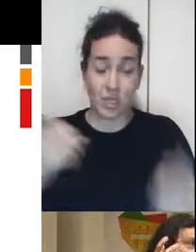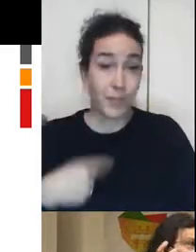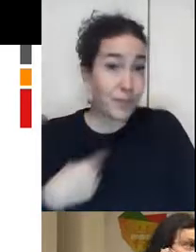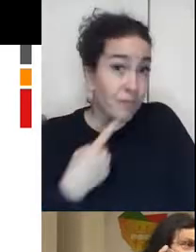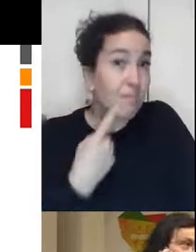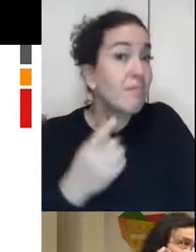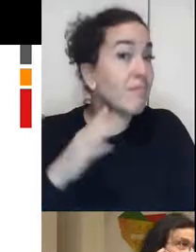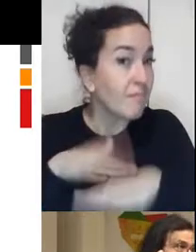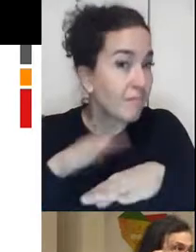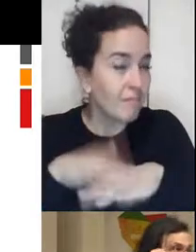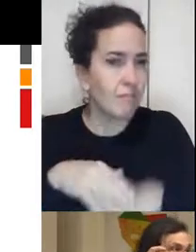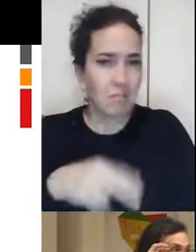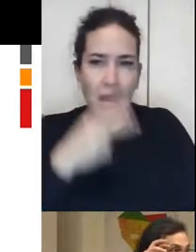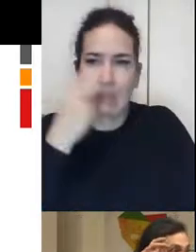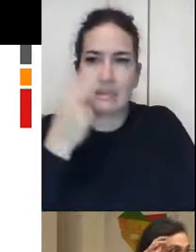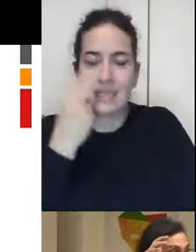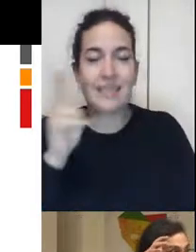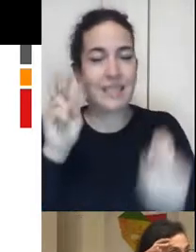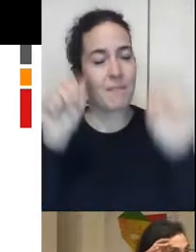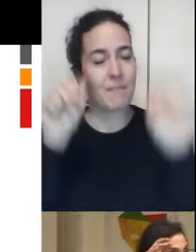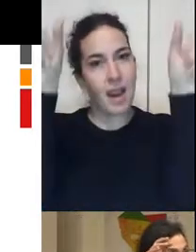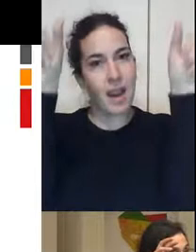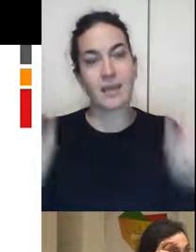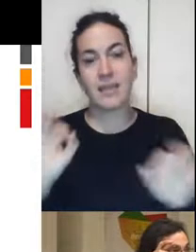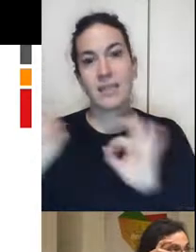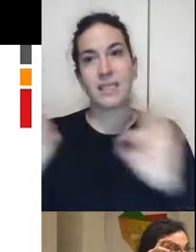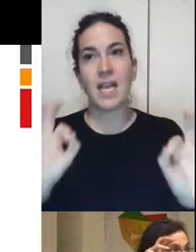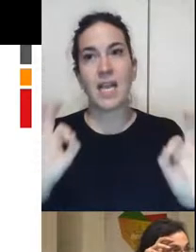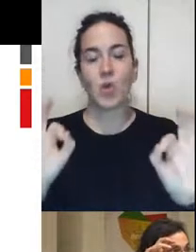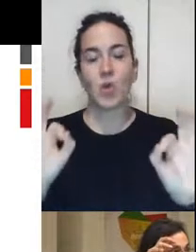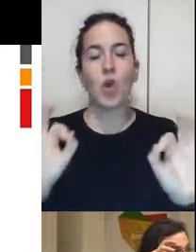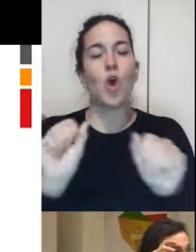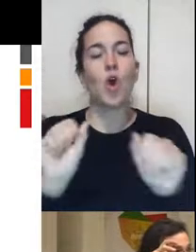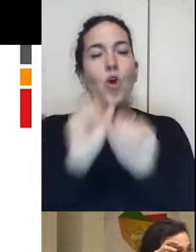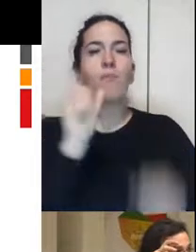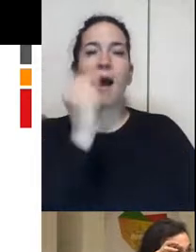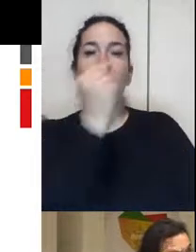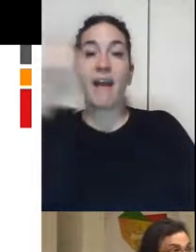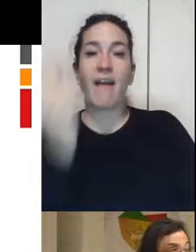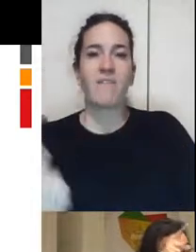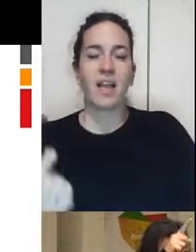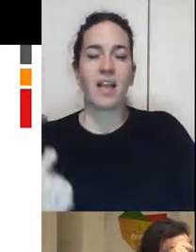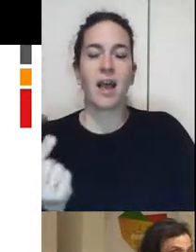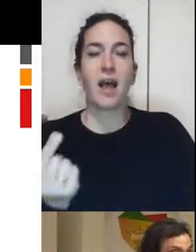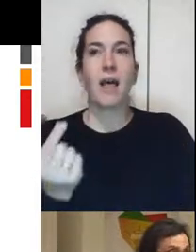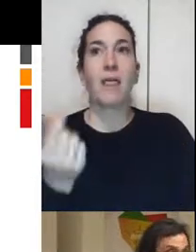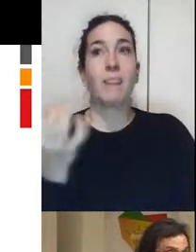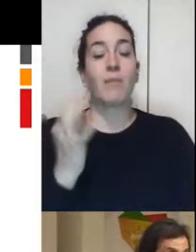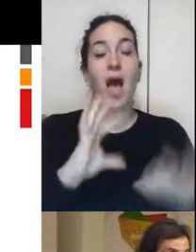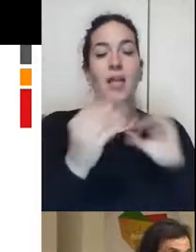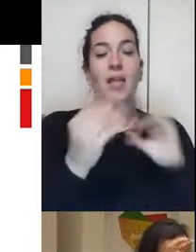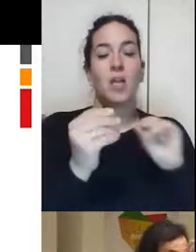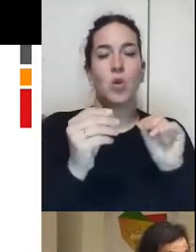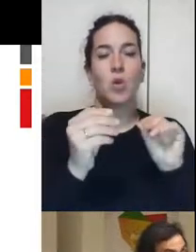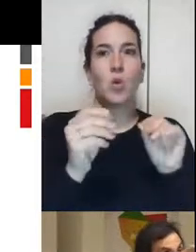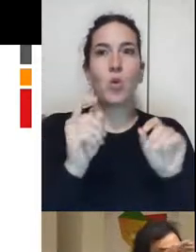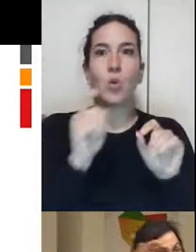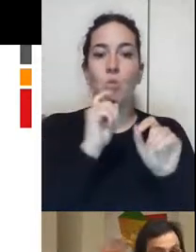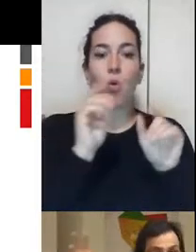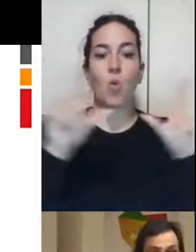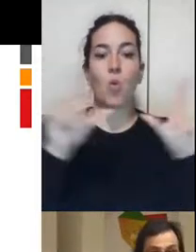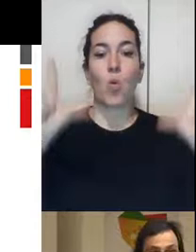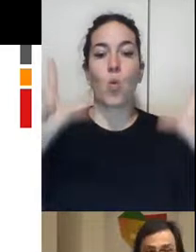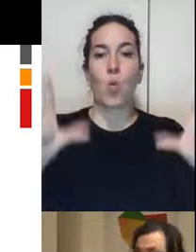interesante, el caso del cartel de teatro es un tipo de gráfica que requiere adaptarlo a formatos casi cuadrados o